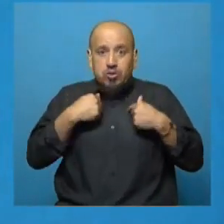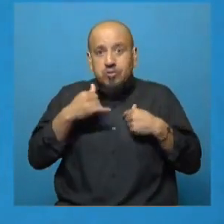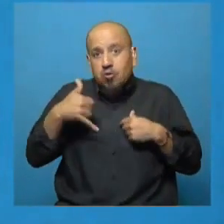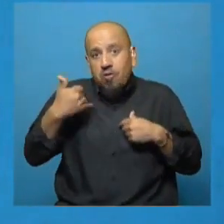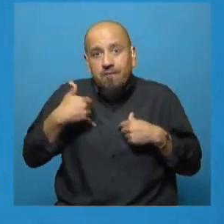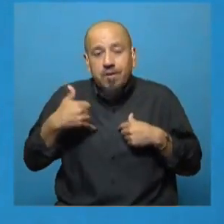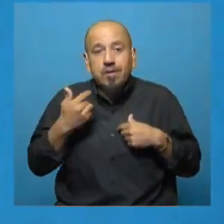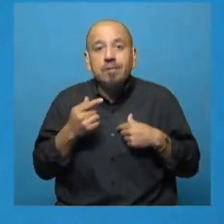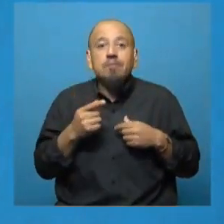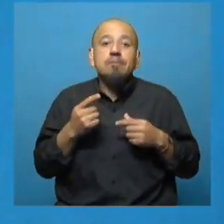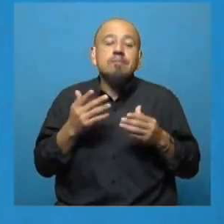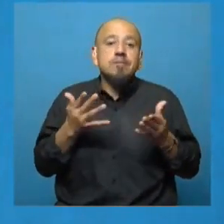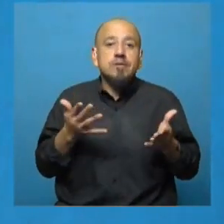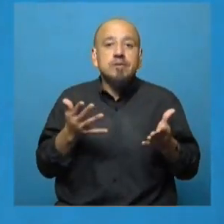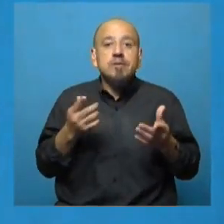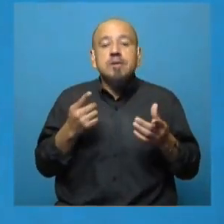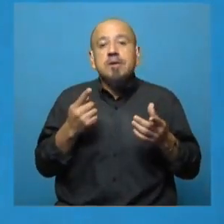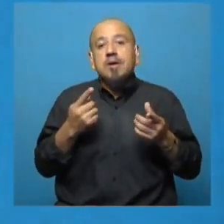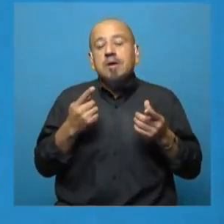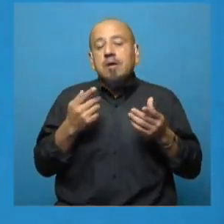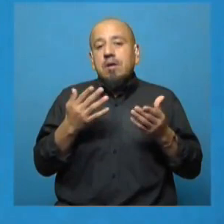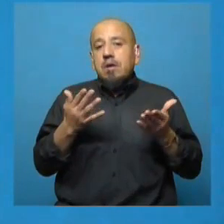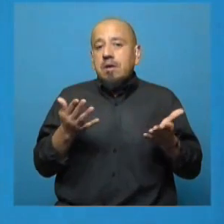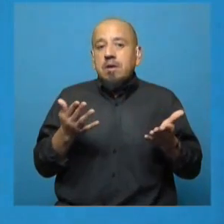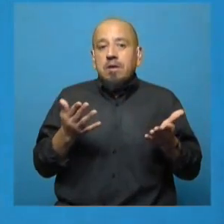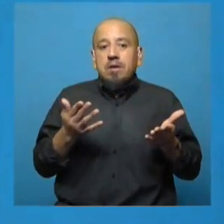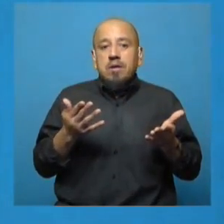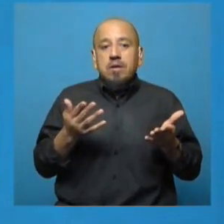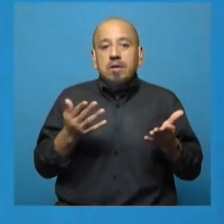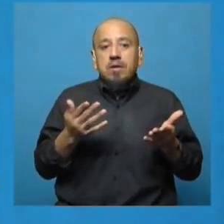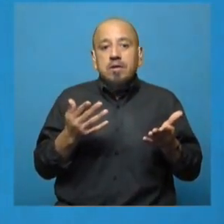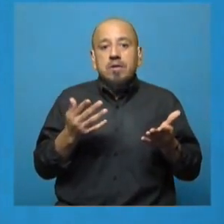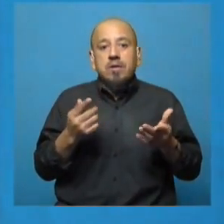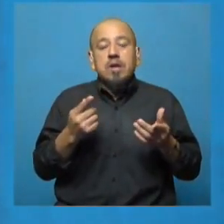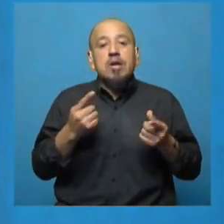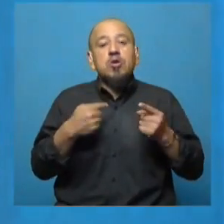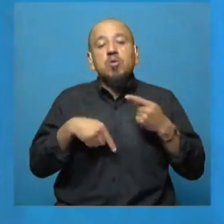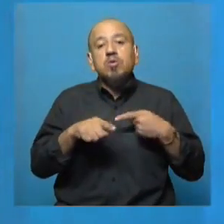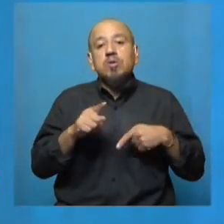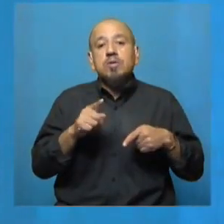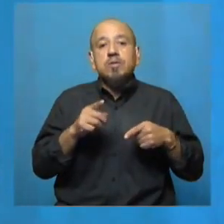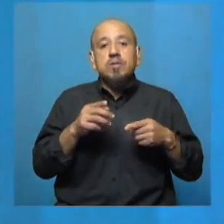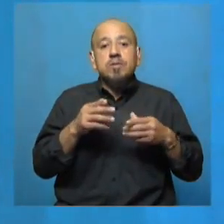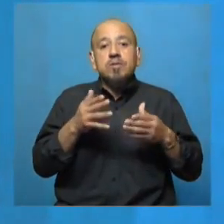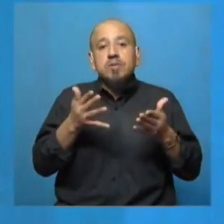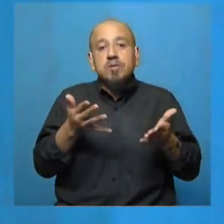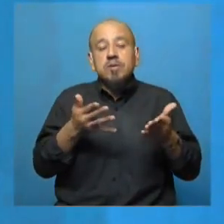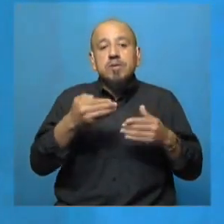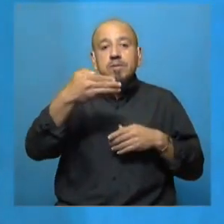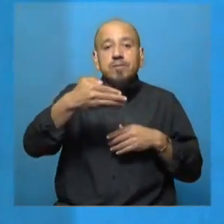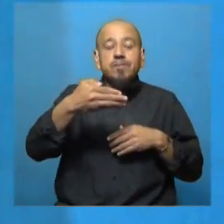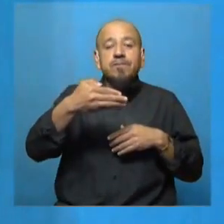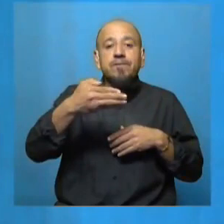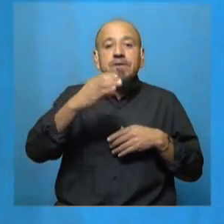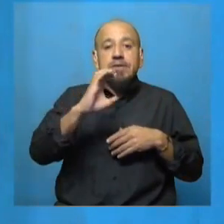Pero bueno este digamos que que de alguna manera si bien la bcg